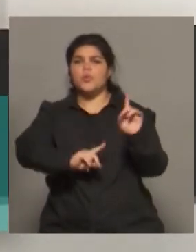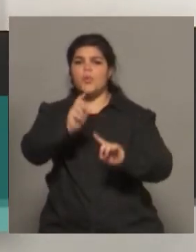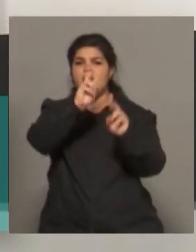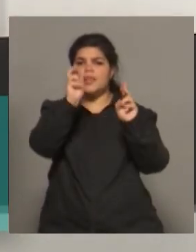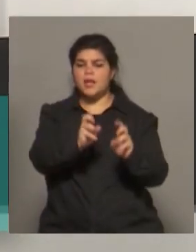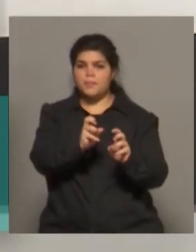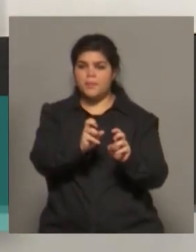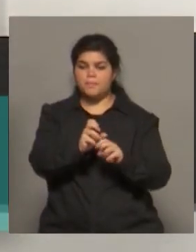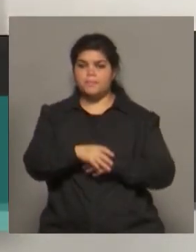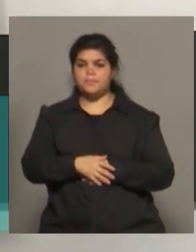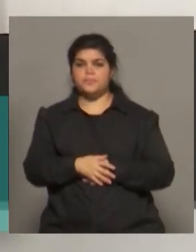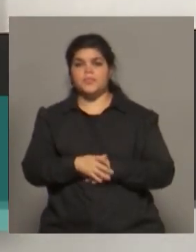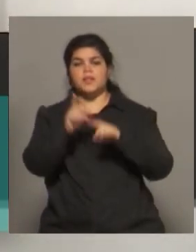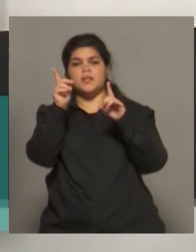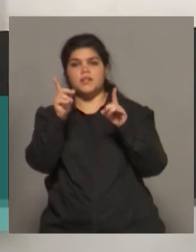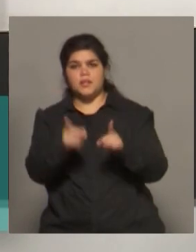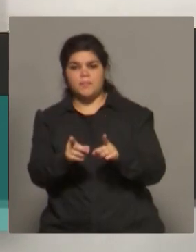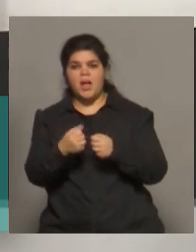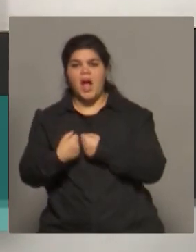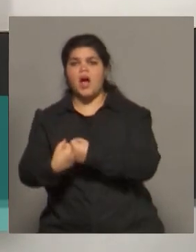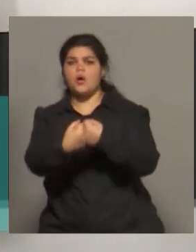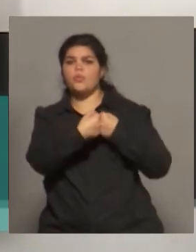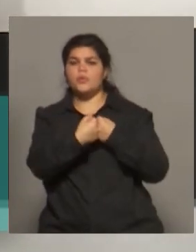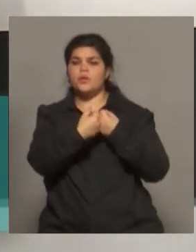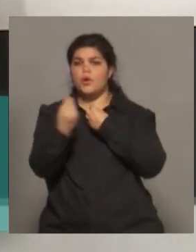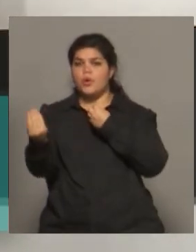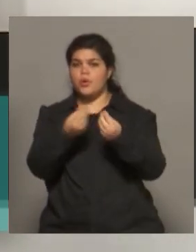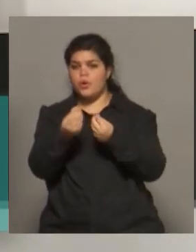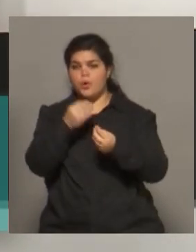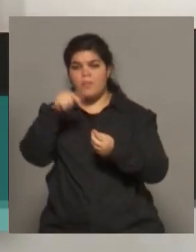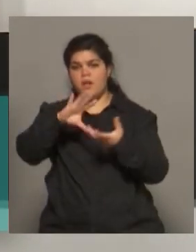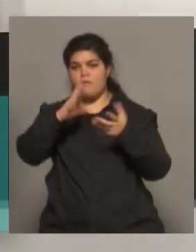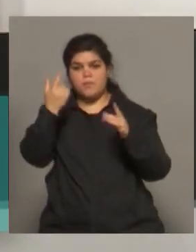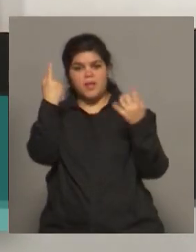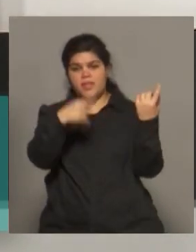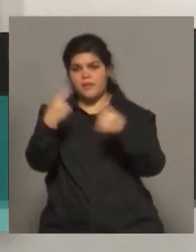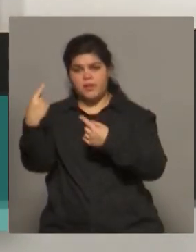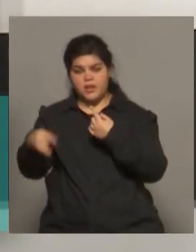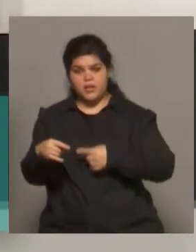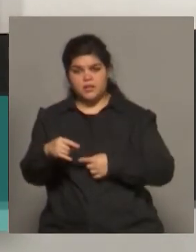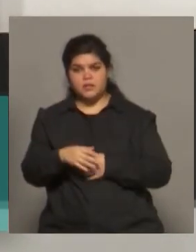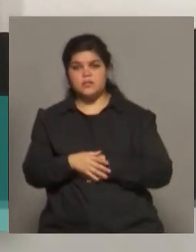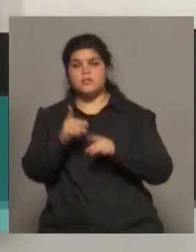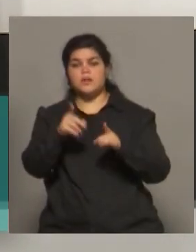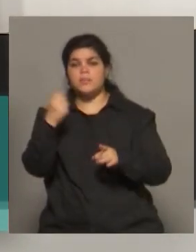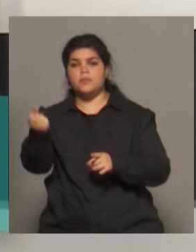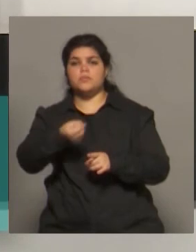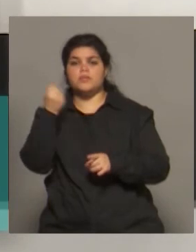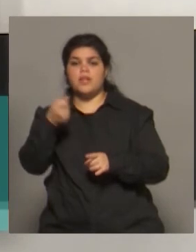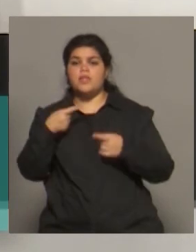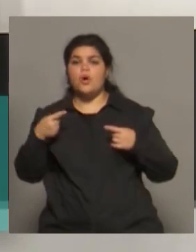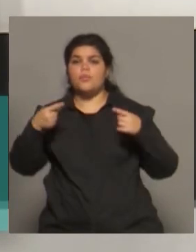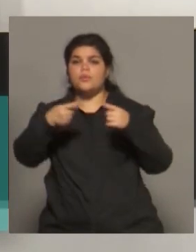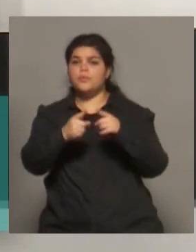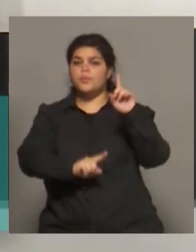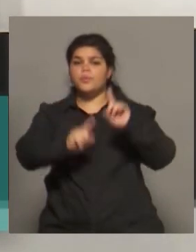ver cómo se pueden llegar a acuerdos, ¿sí?, con respecto a distintas situaciones. Hay que ver también cuáles son los objetivos que